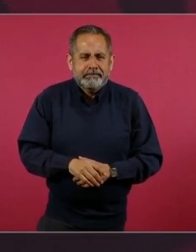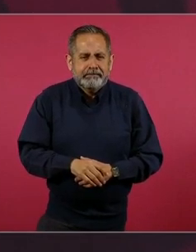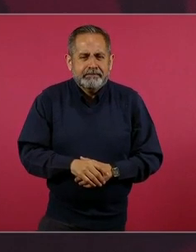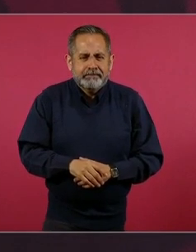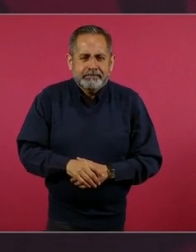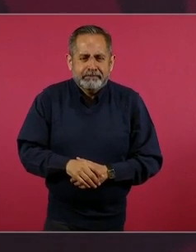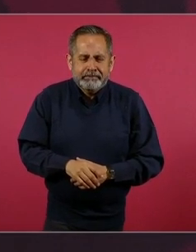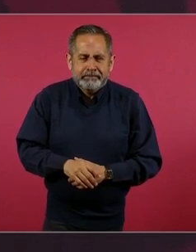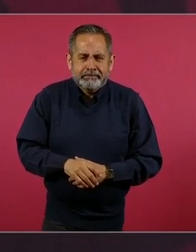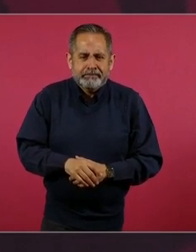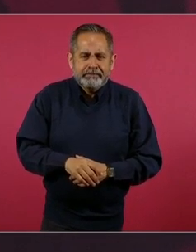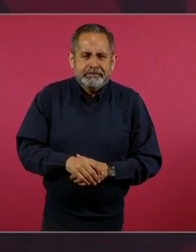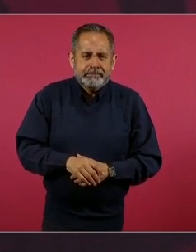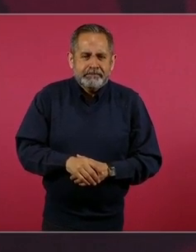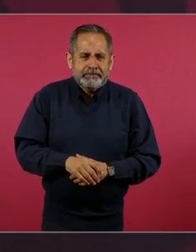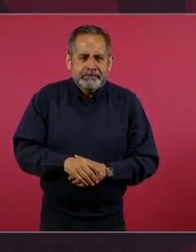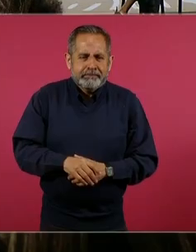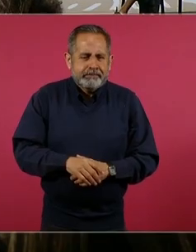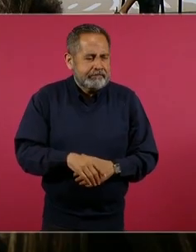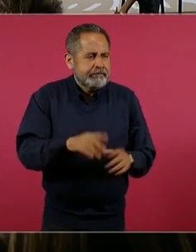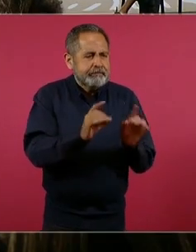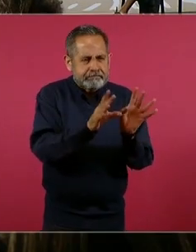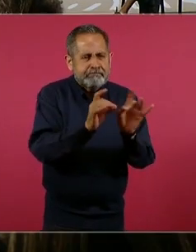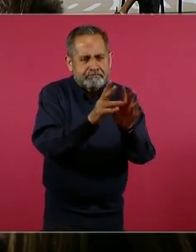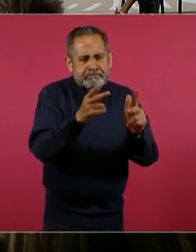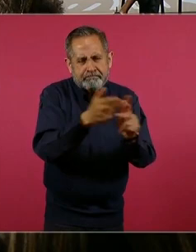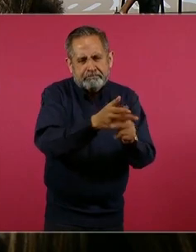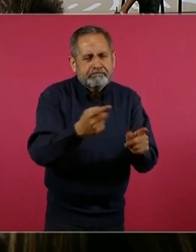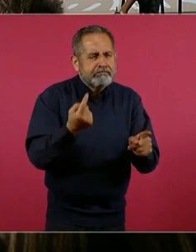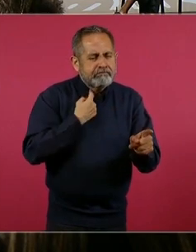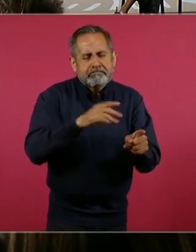lo que las circunstancias, ¿no?,